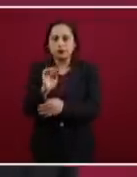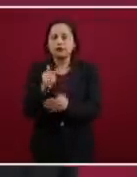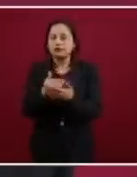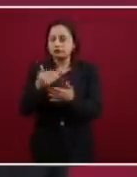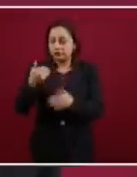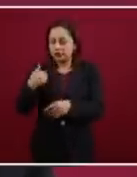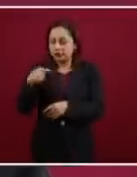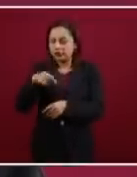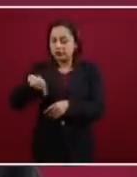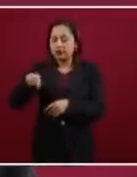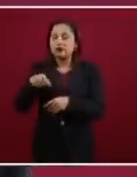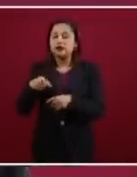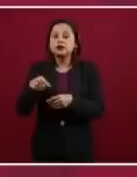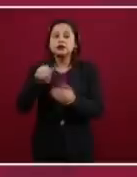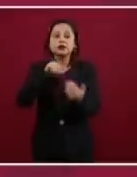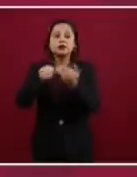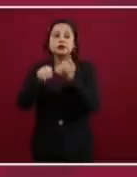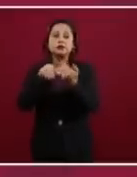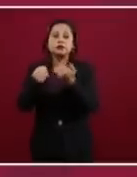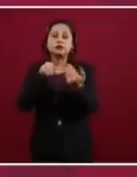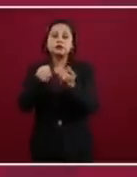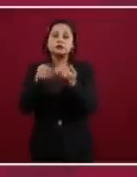un cierre de carretera